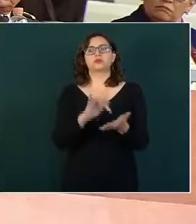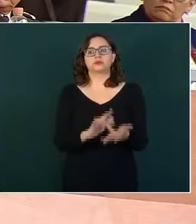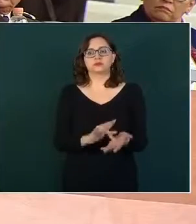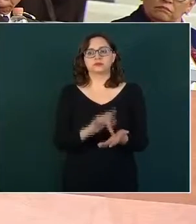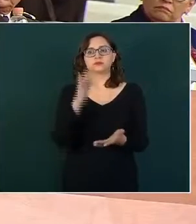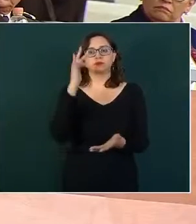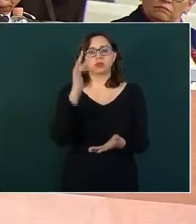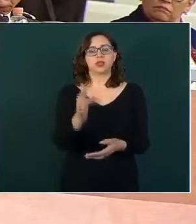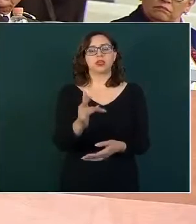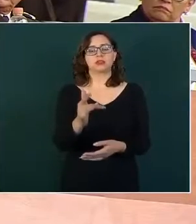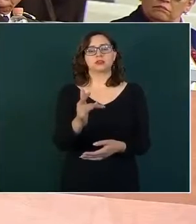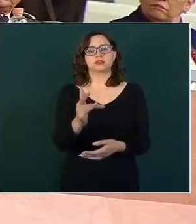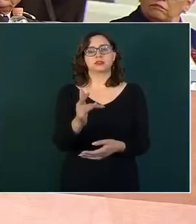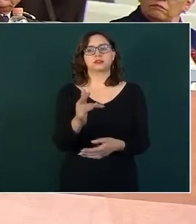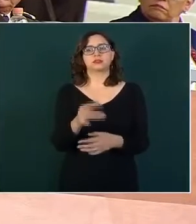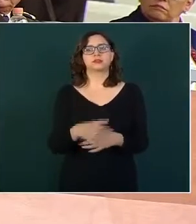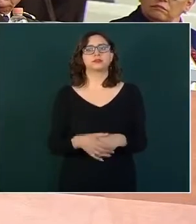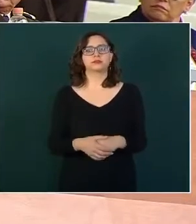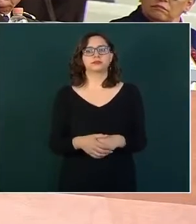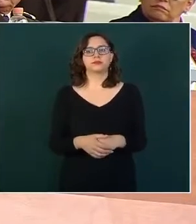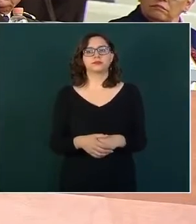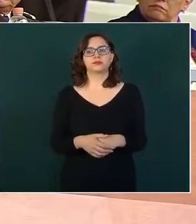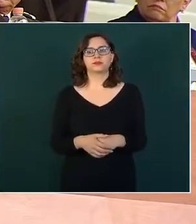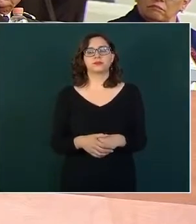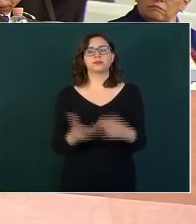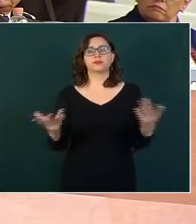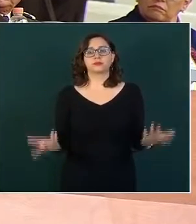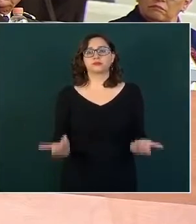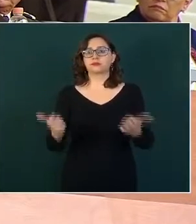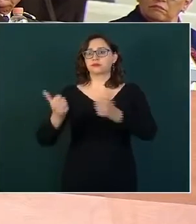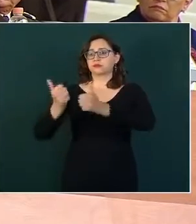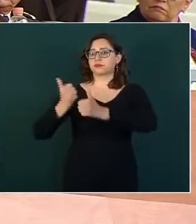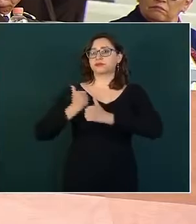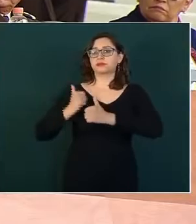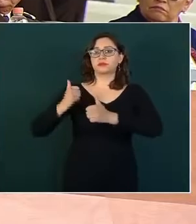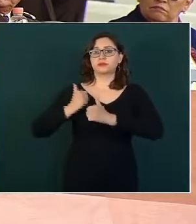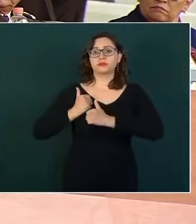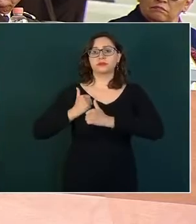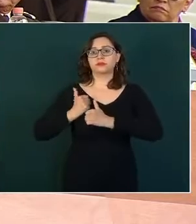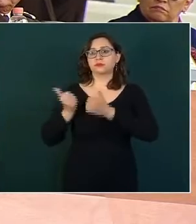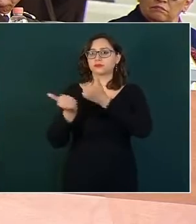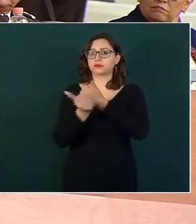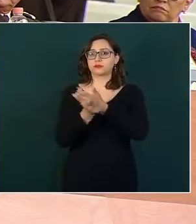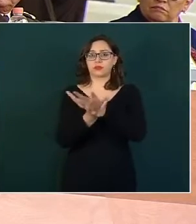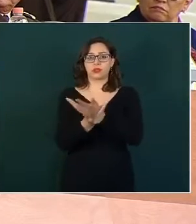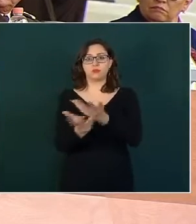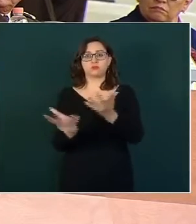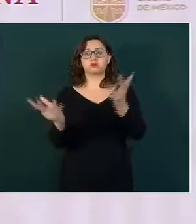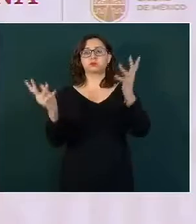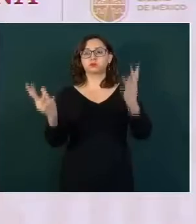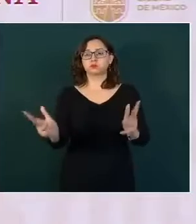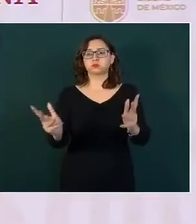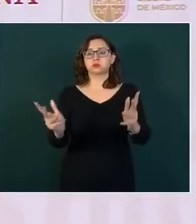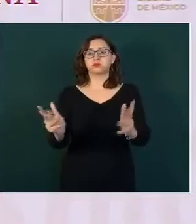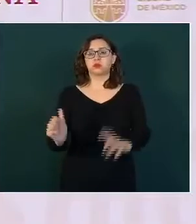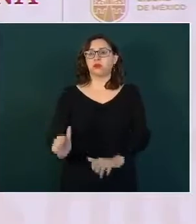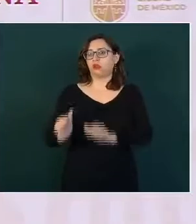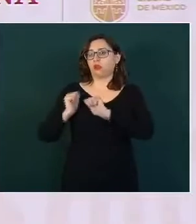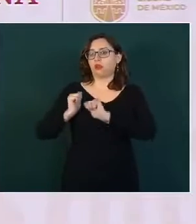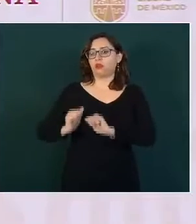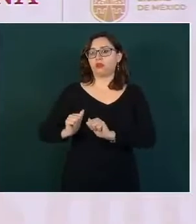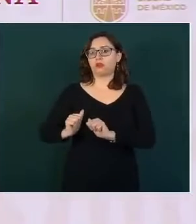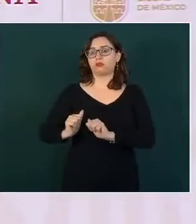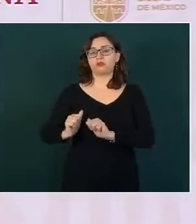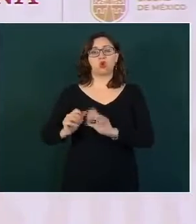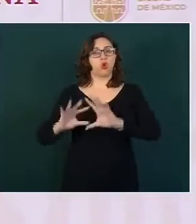Sandoval González. Gracias a los soldados, a los oficiales, a